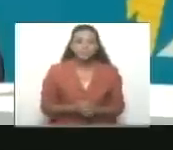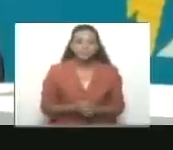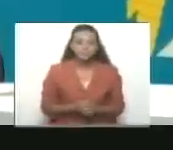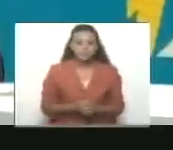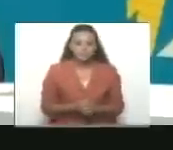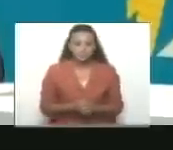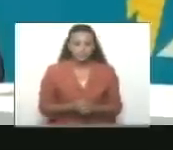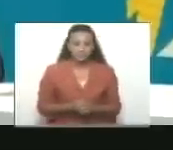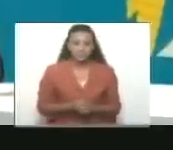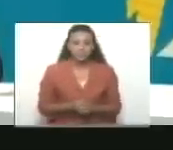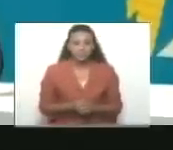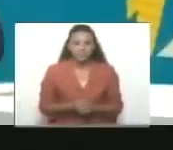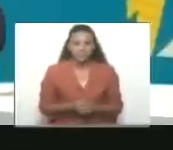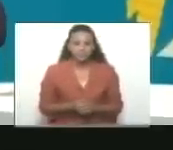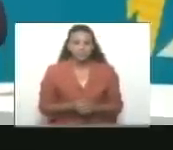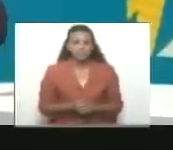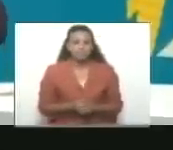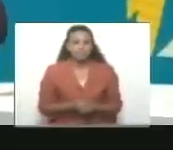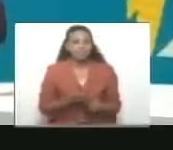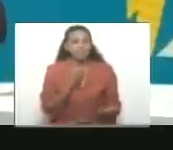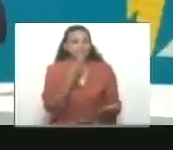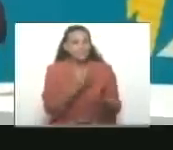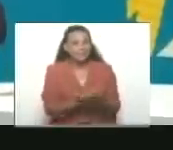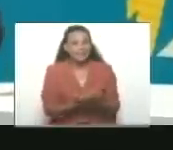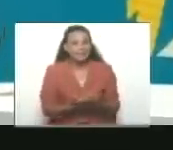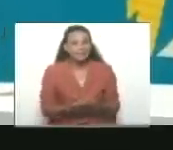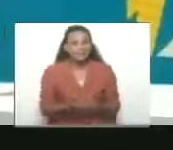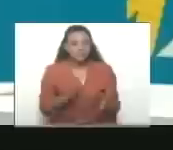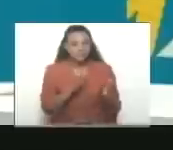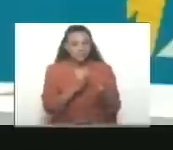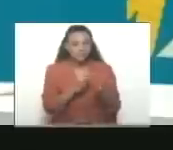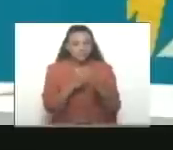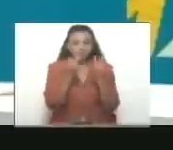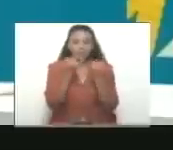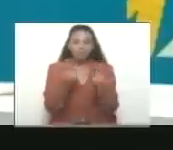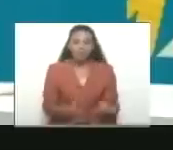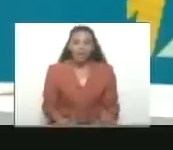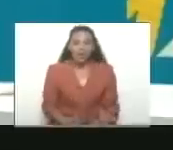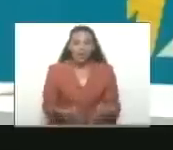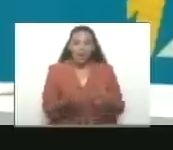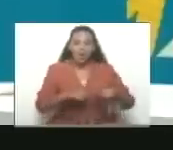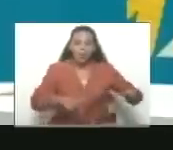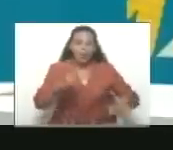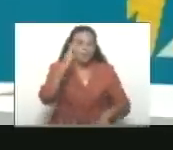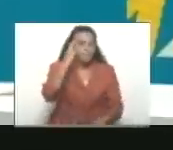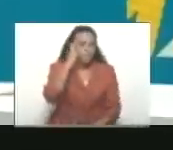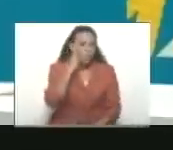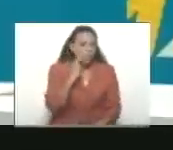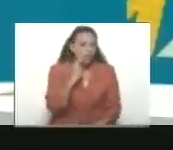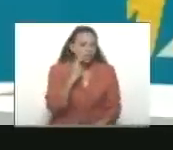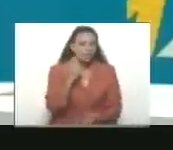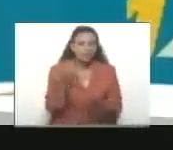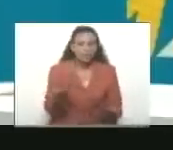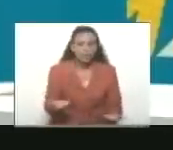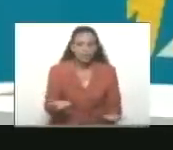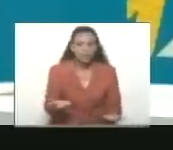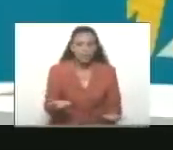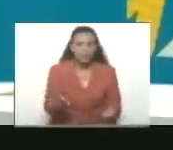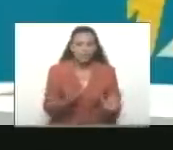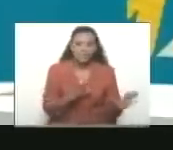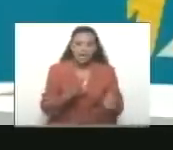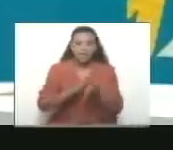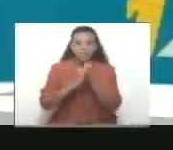siempre venceremos Bueno gracias josel y ahora nos vamos algo chévere mejor que